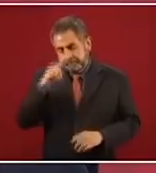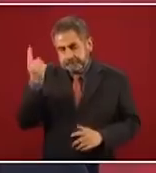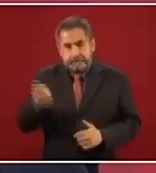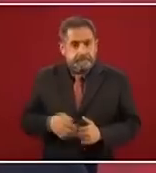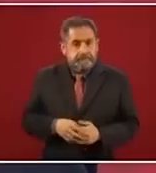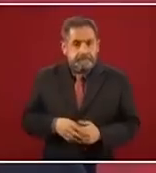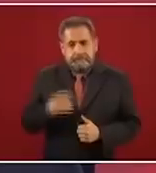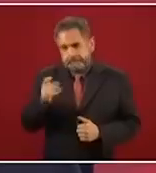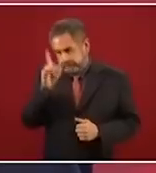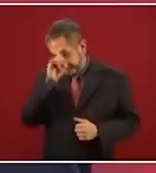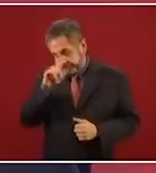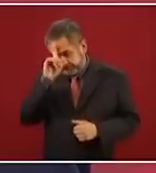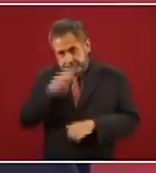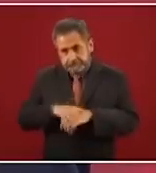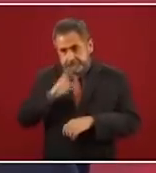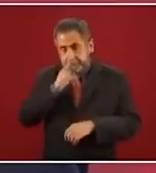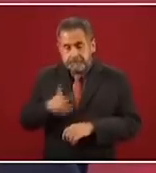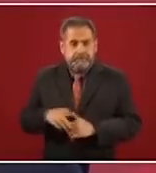Esa es una recomendación.